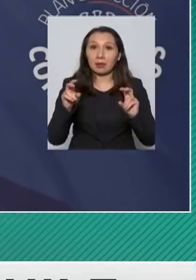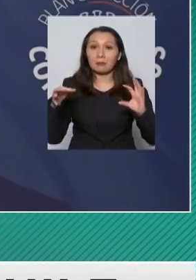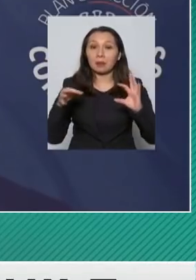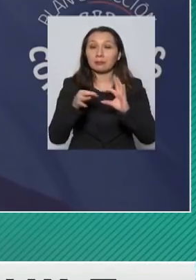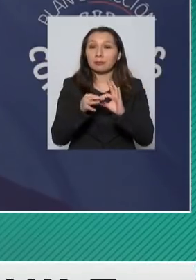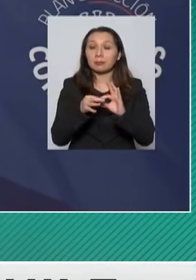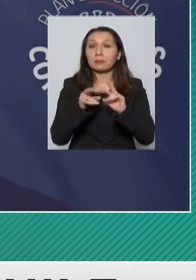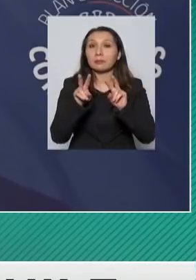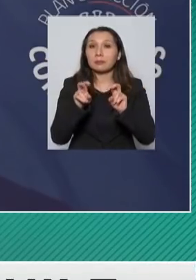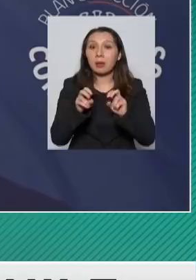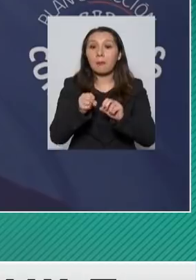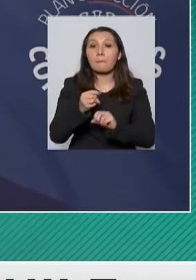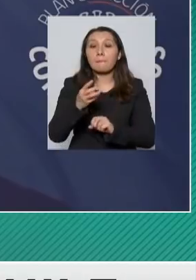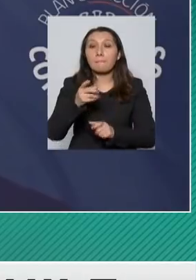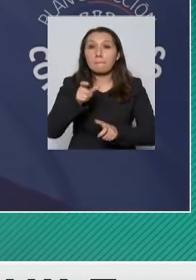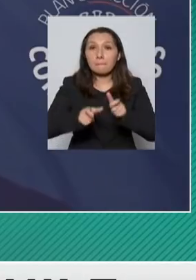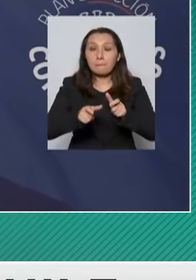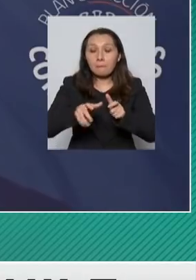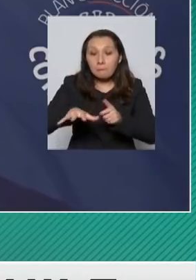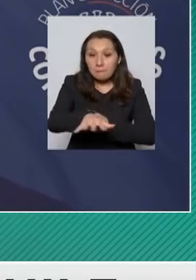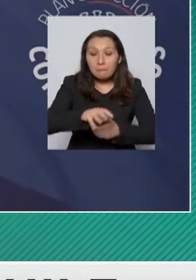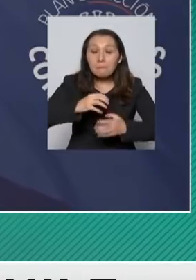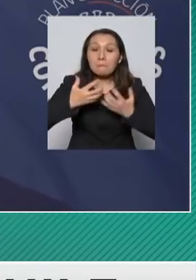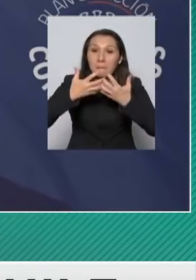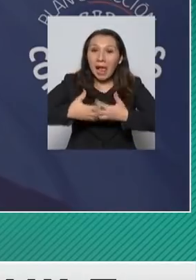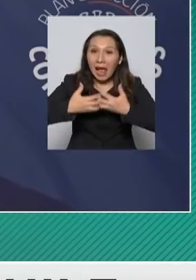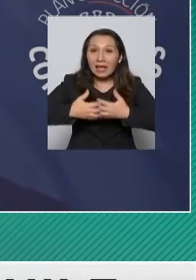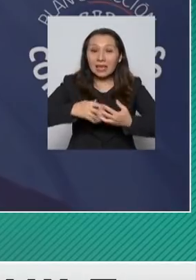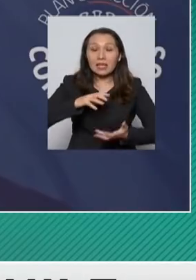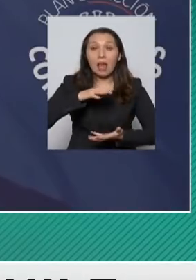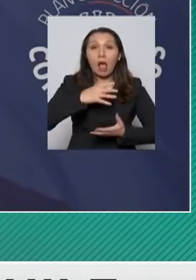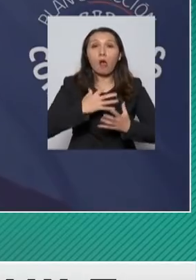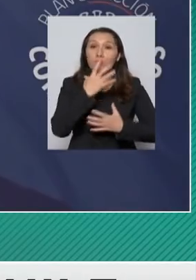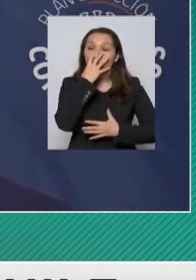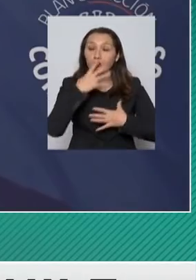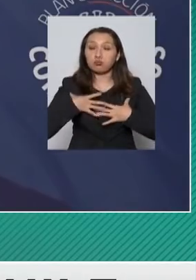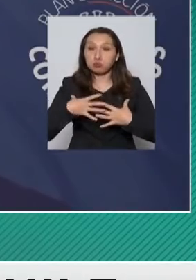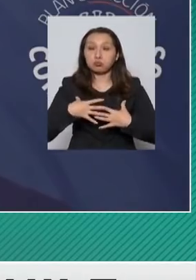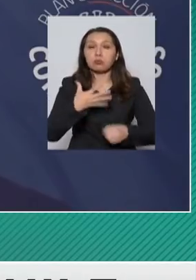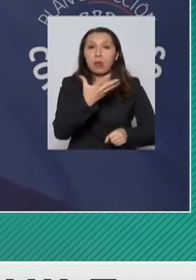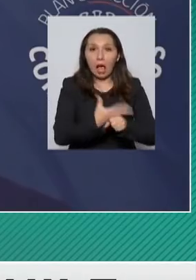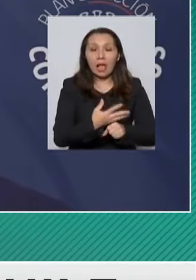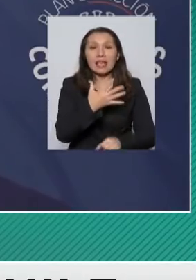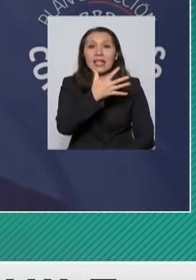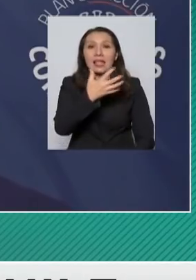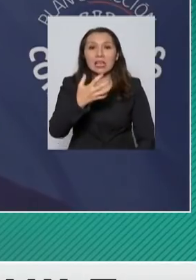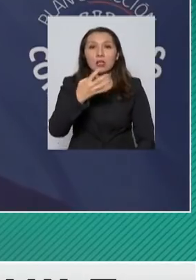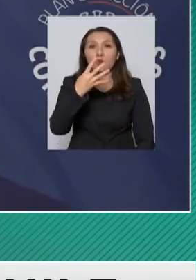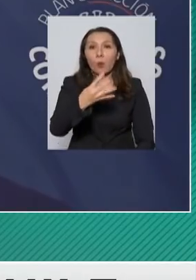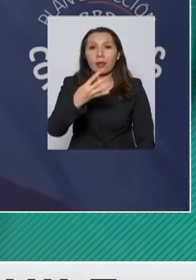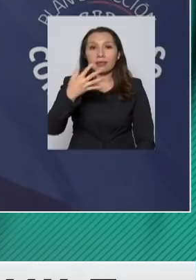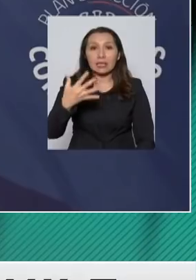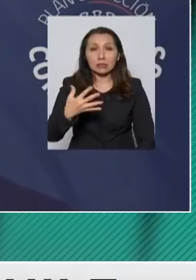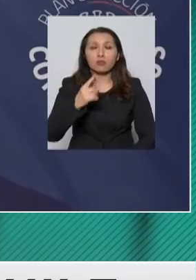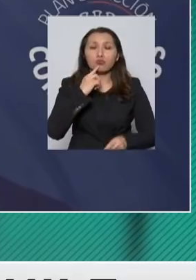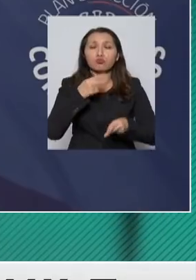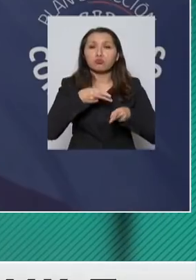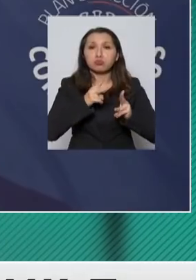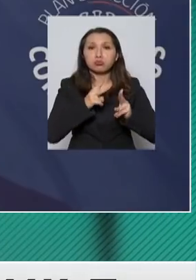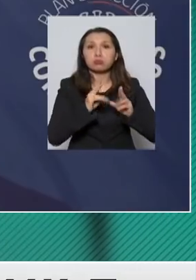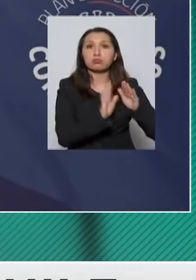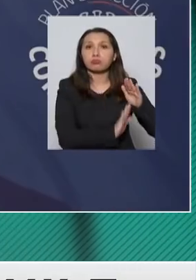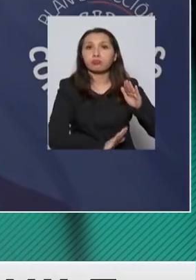la cantidad de ventiladores, al día de hoy contamos con 545 ventiladores